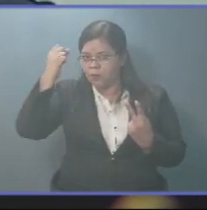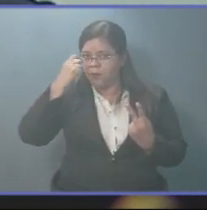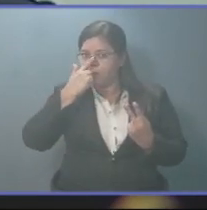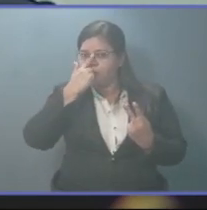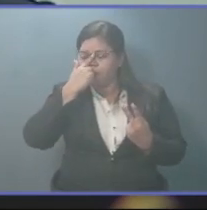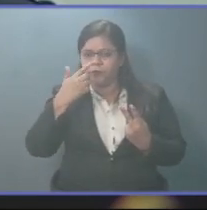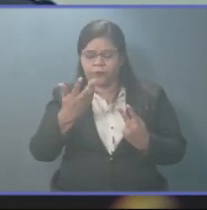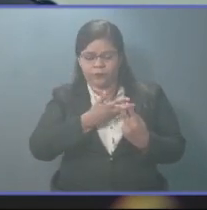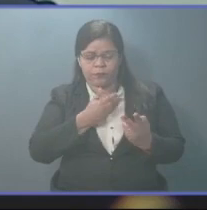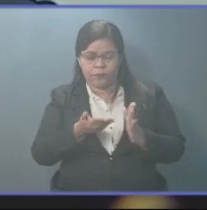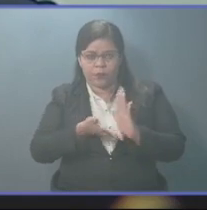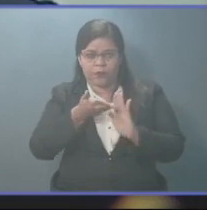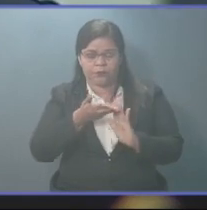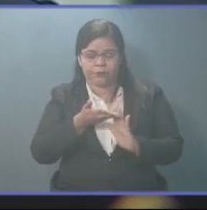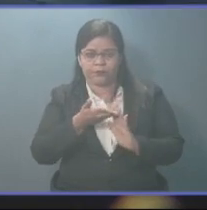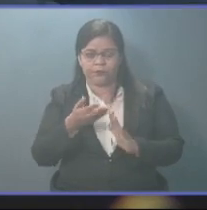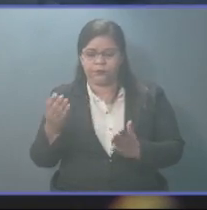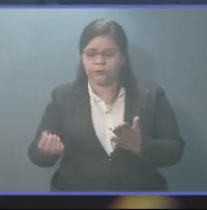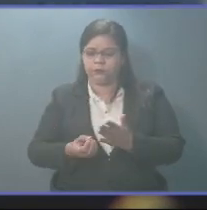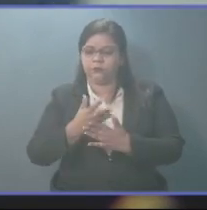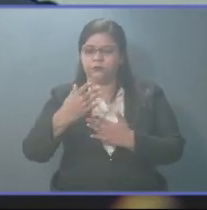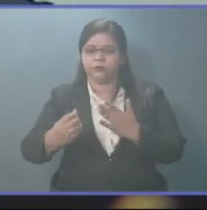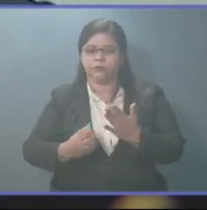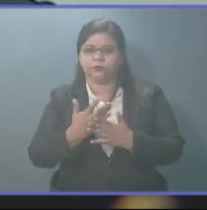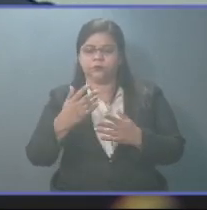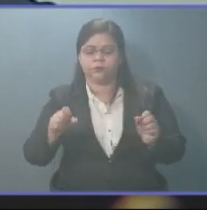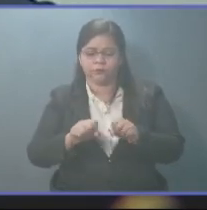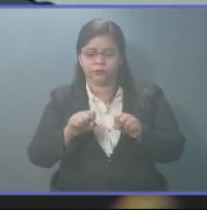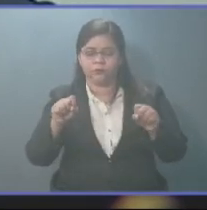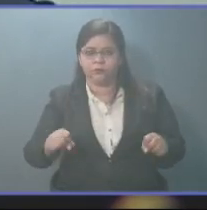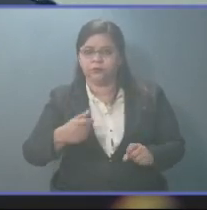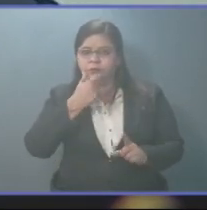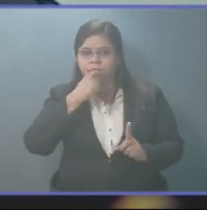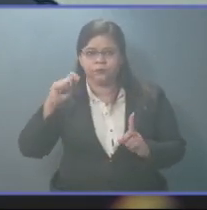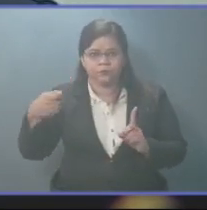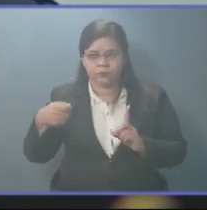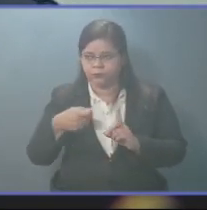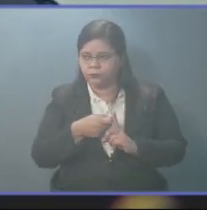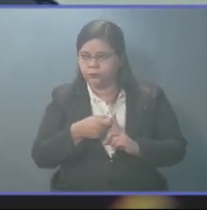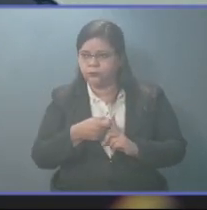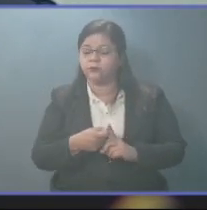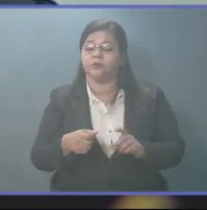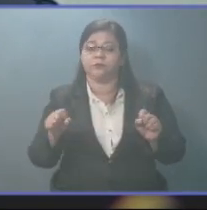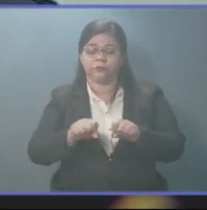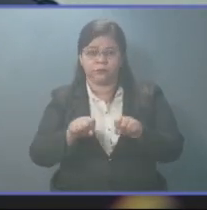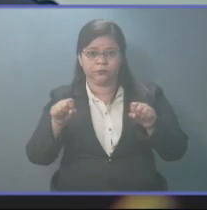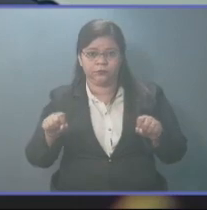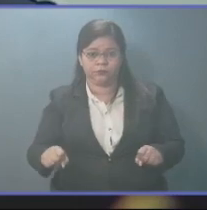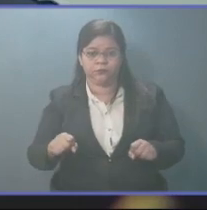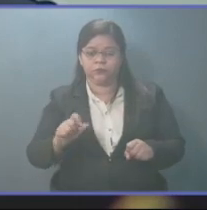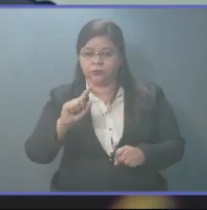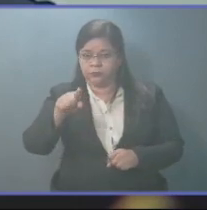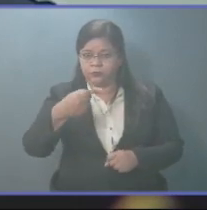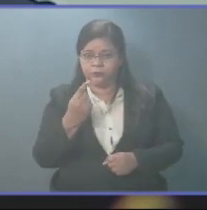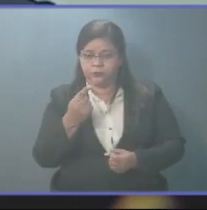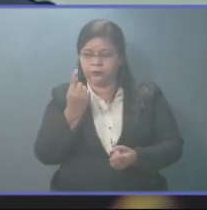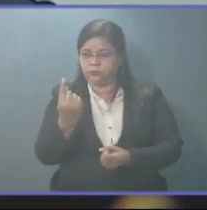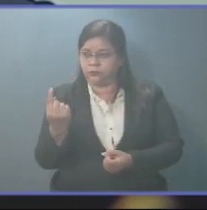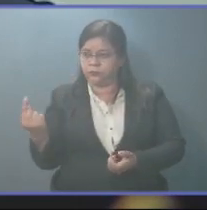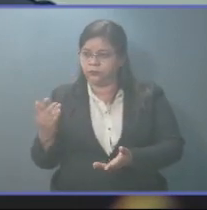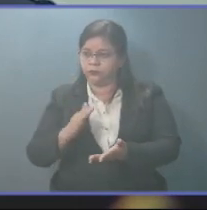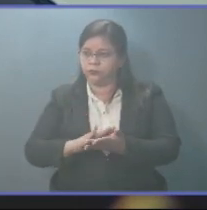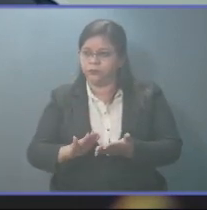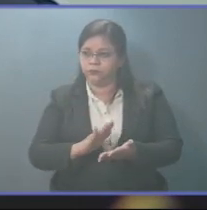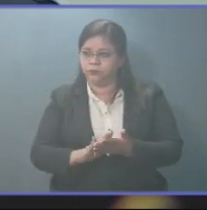el desarrollo y modernización de nuestro sistema de pensiones, la creación de un sistema único de cotizantes y